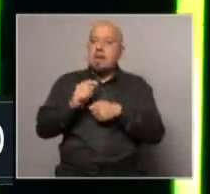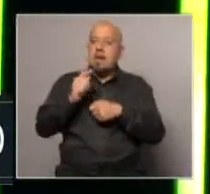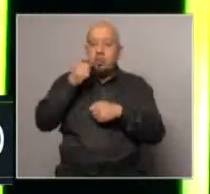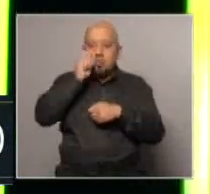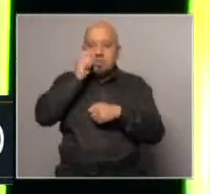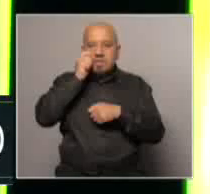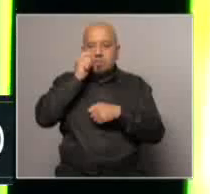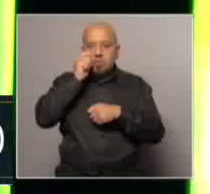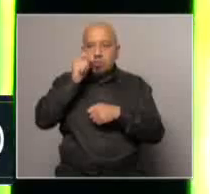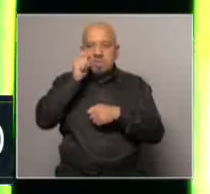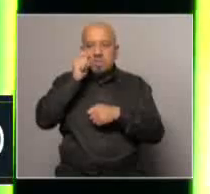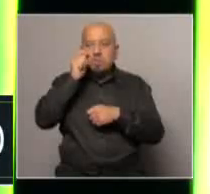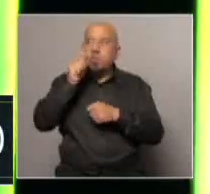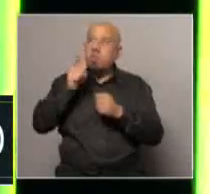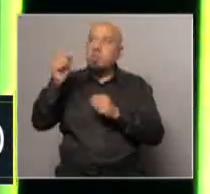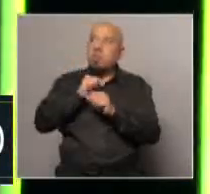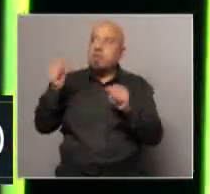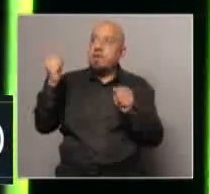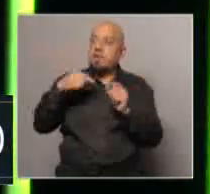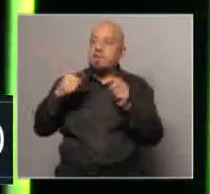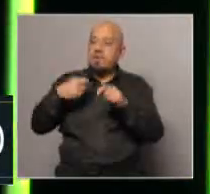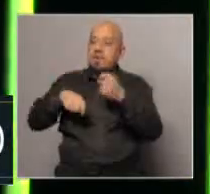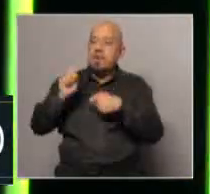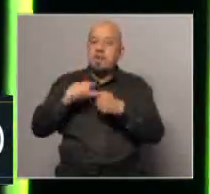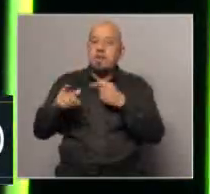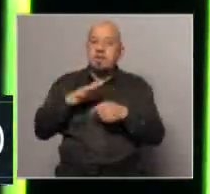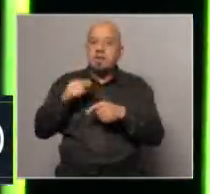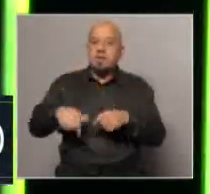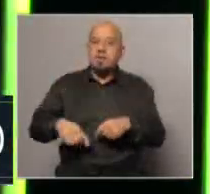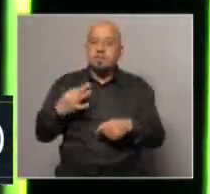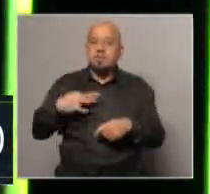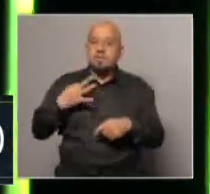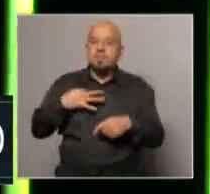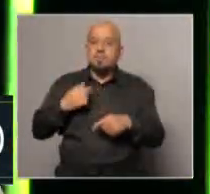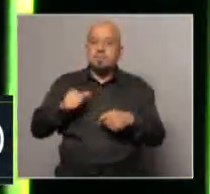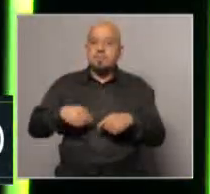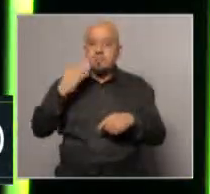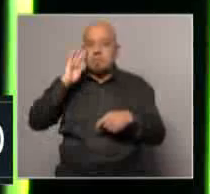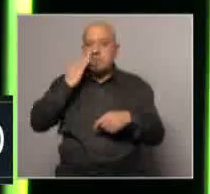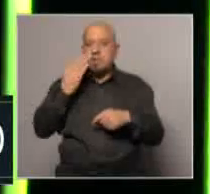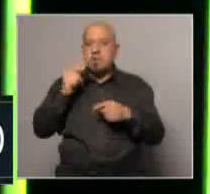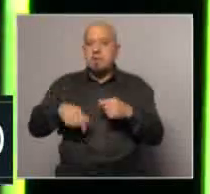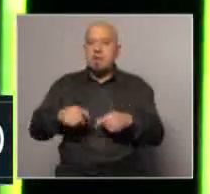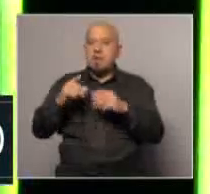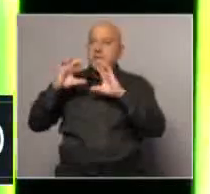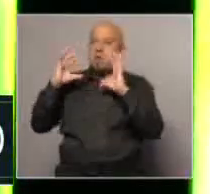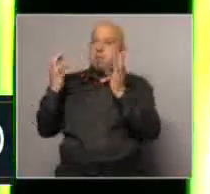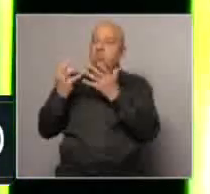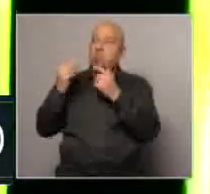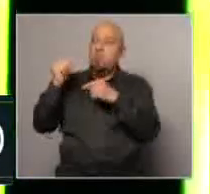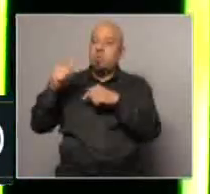Montevideo sabe que el turismo canábico existe, de hecho, desde hace muchísimos años, porque somos reconocidos, aunque no lo querramos, en el mundo como un